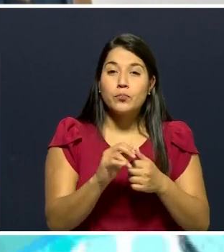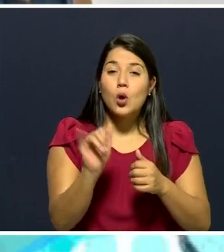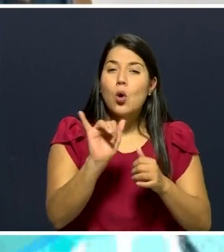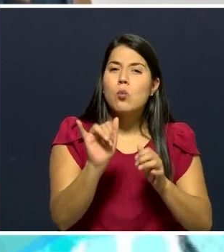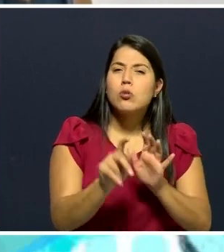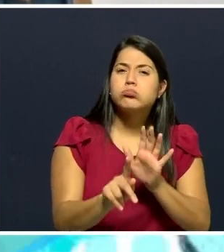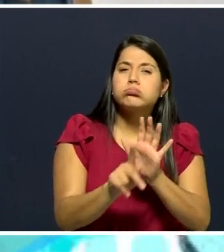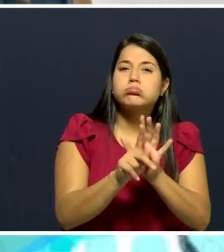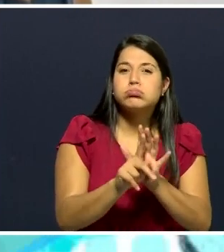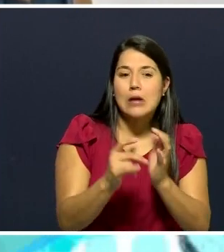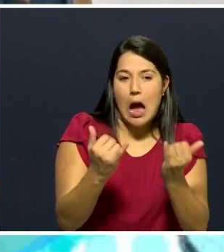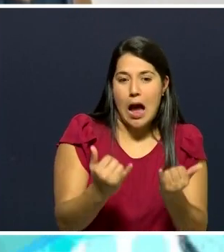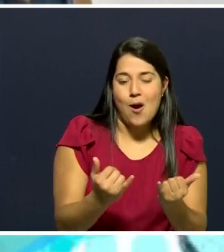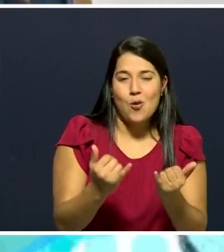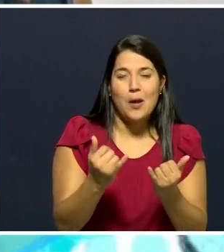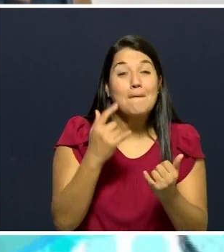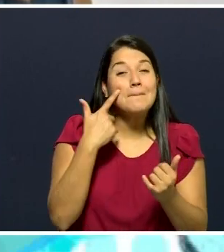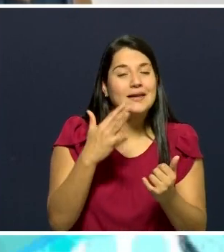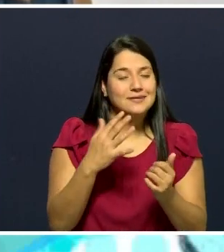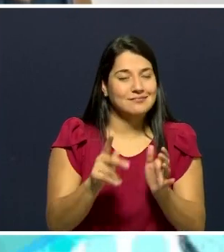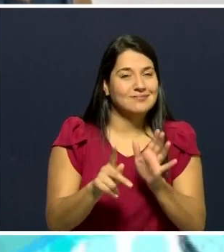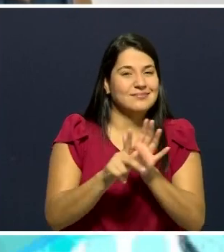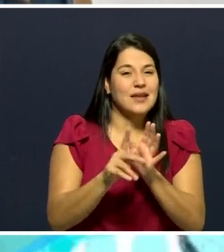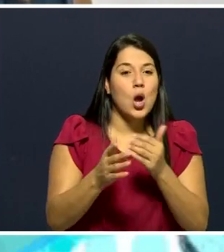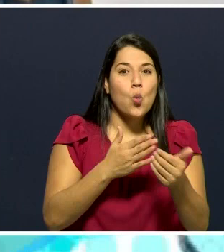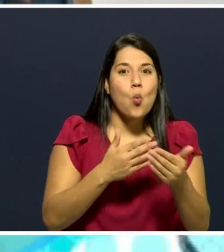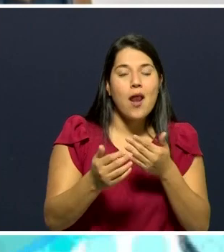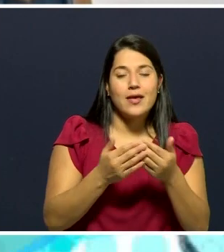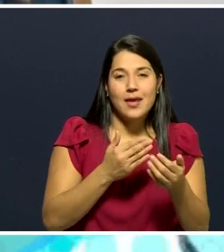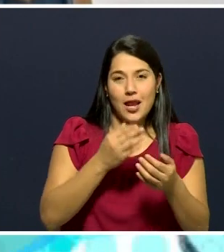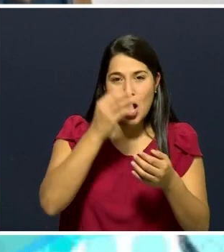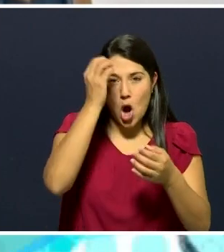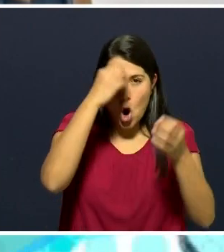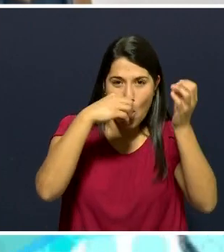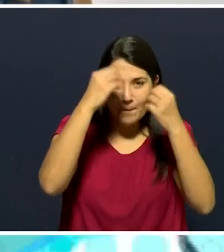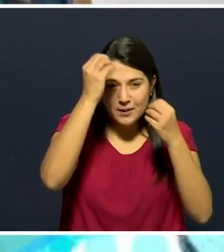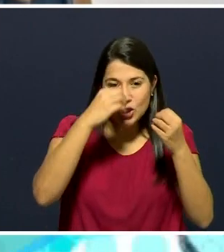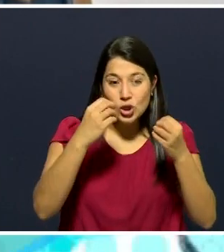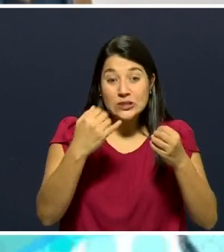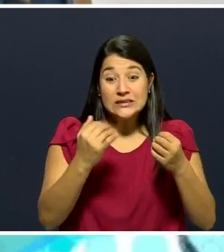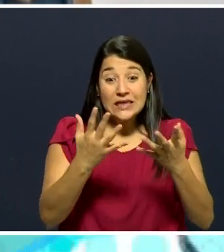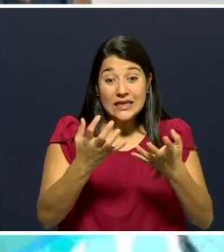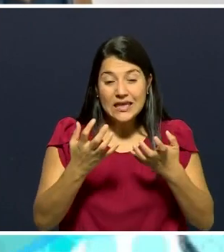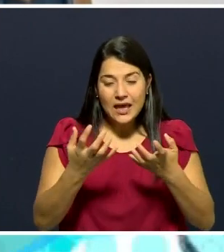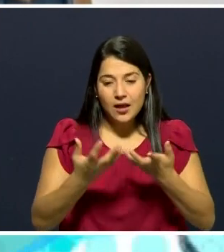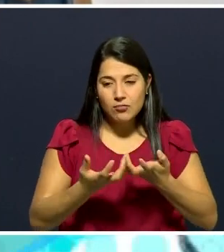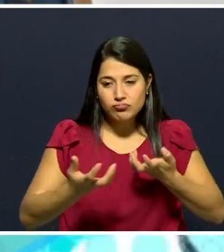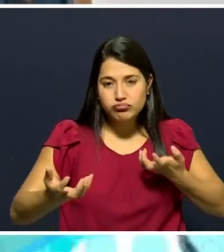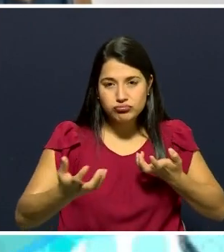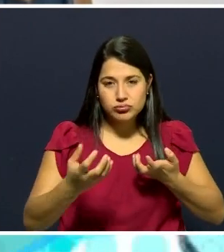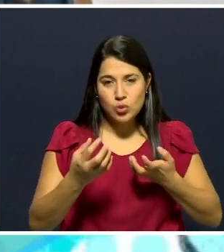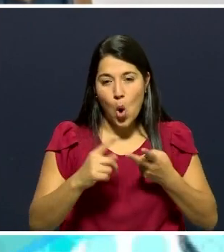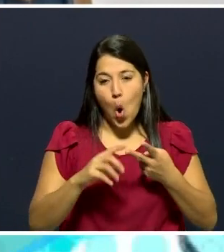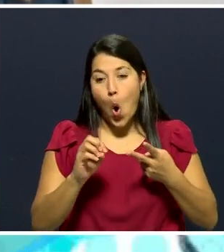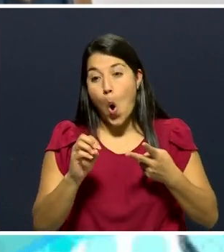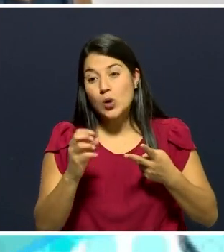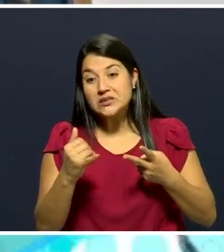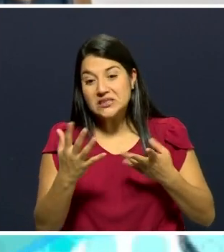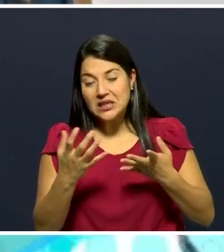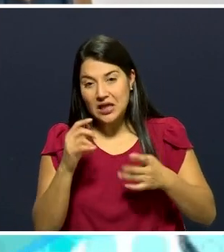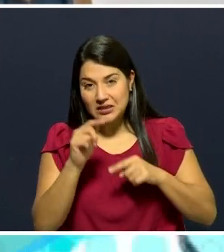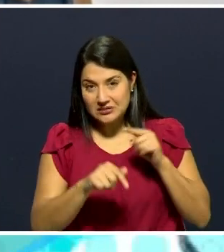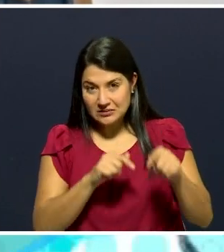cualquier comentario que se huela a división o a crítica. Esto también tiene